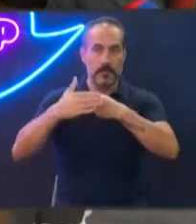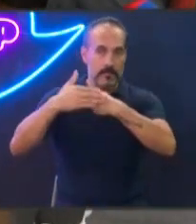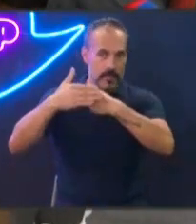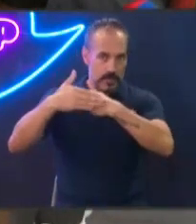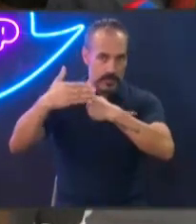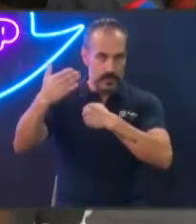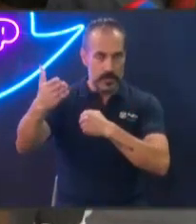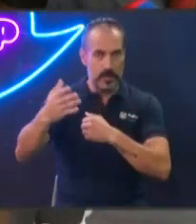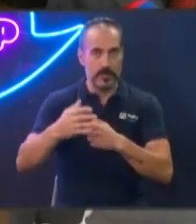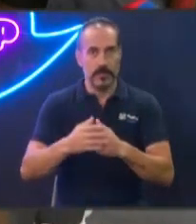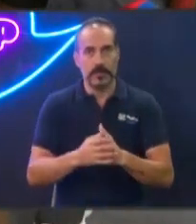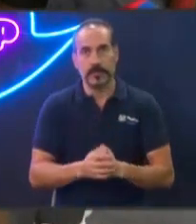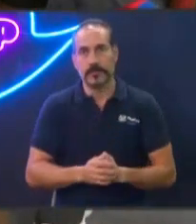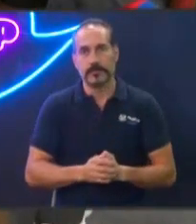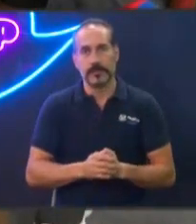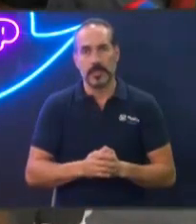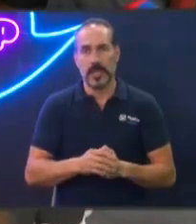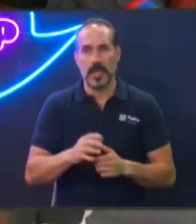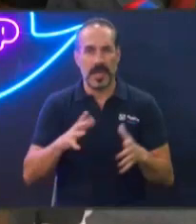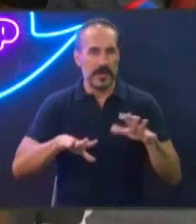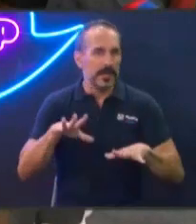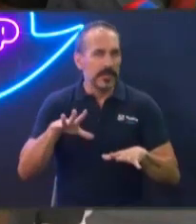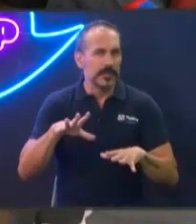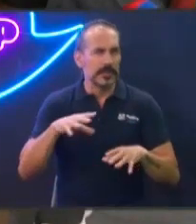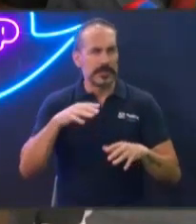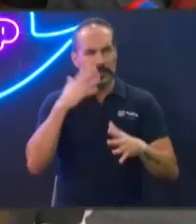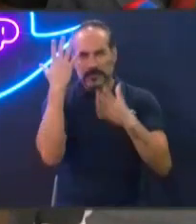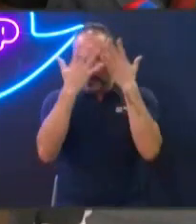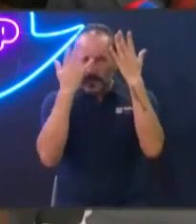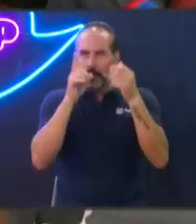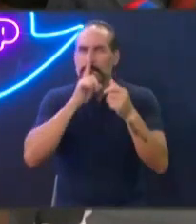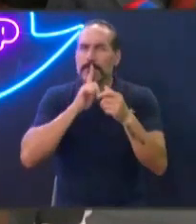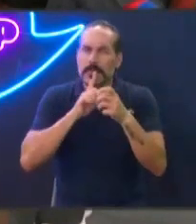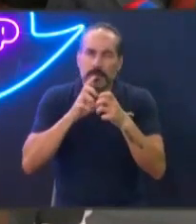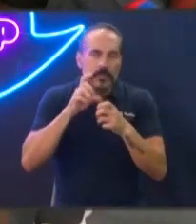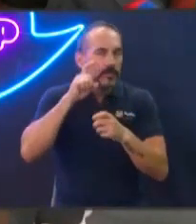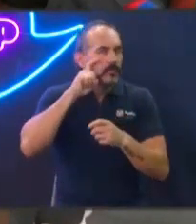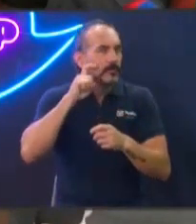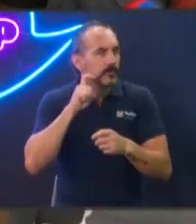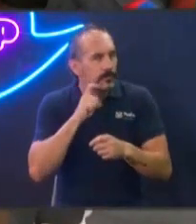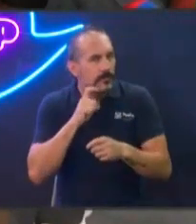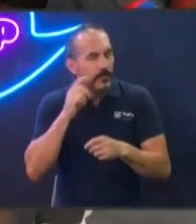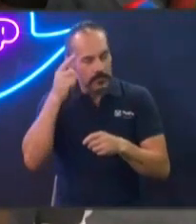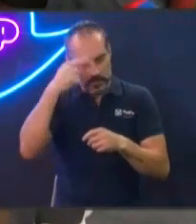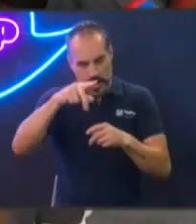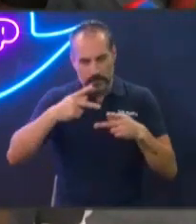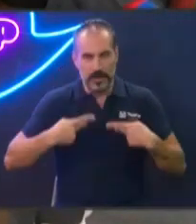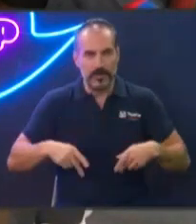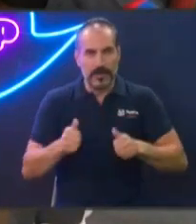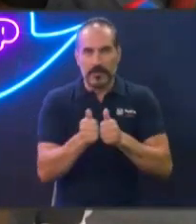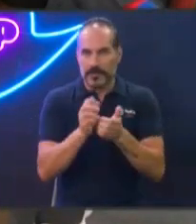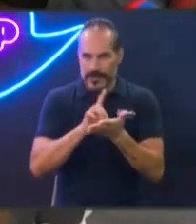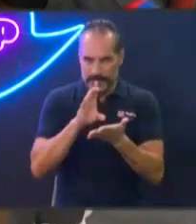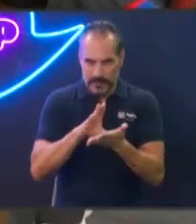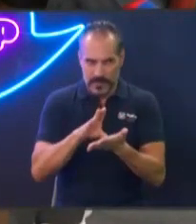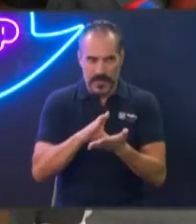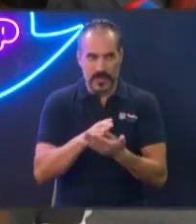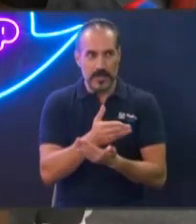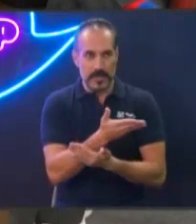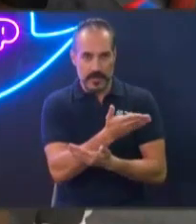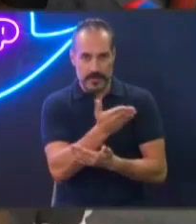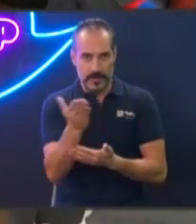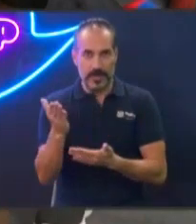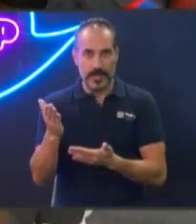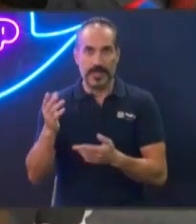decíamos es mu un tabú hablar de sexualidad mucho más en la comunidad con discapacidad y bueno van a tener una serie de